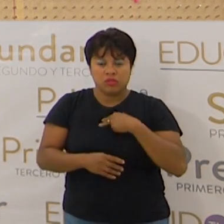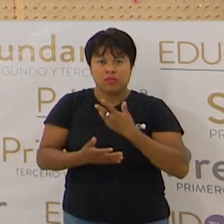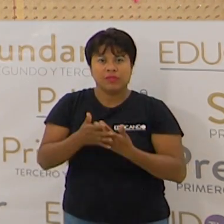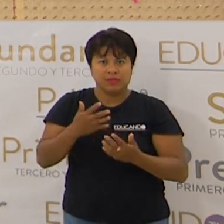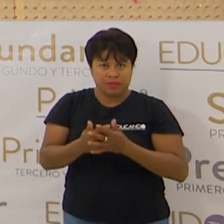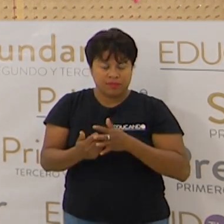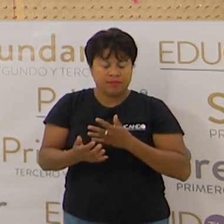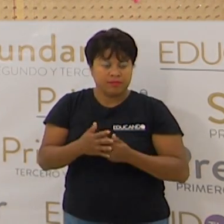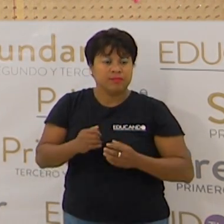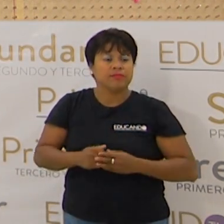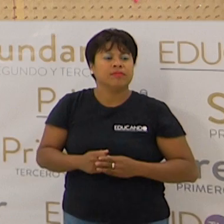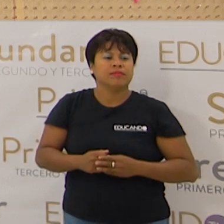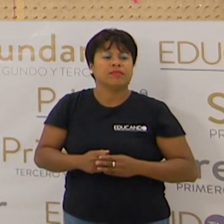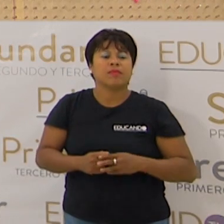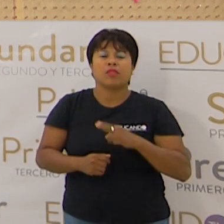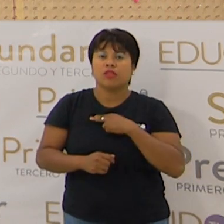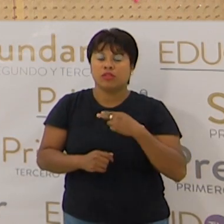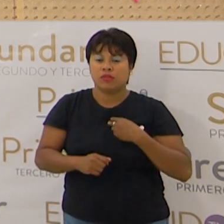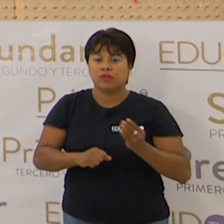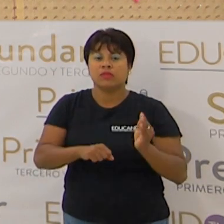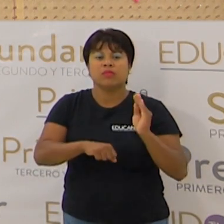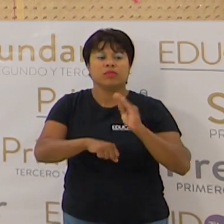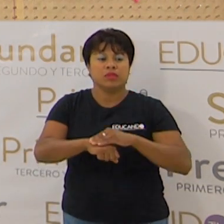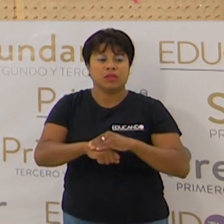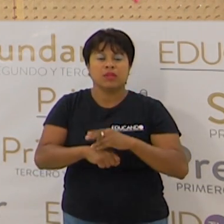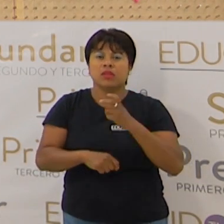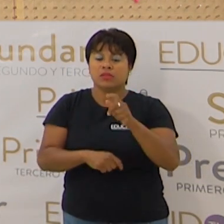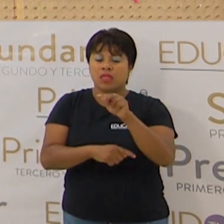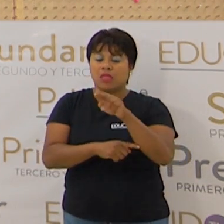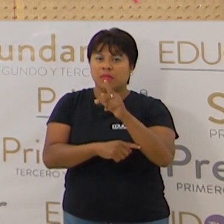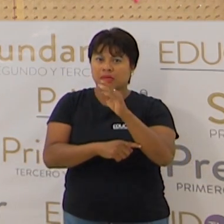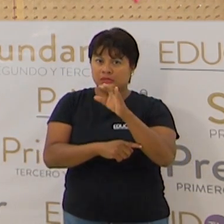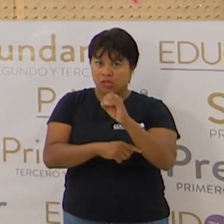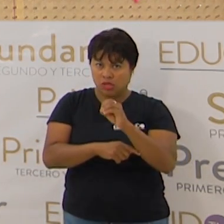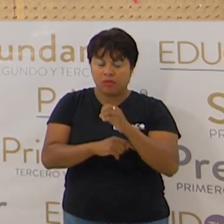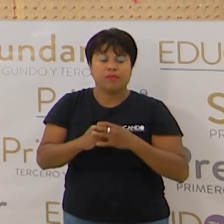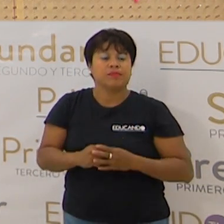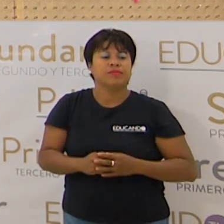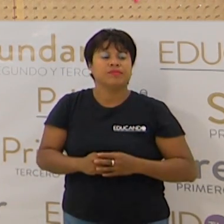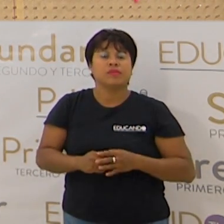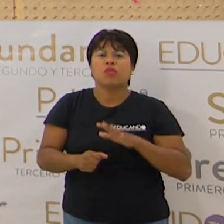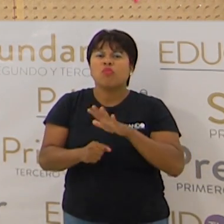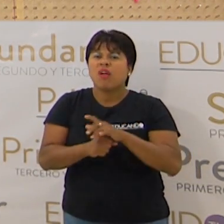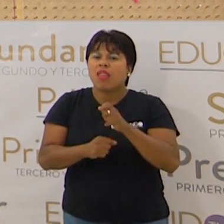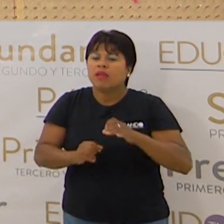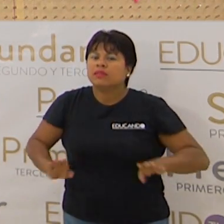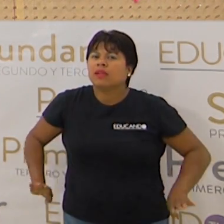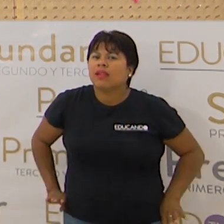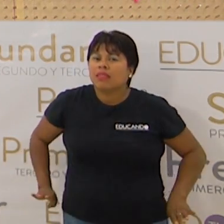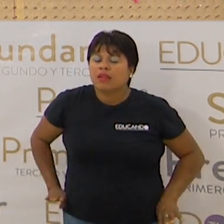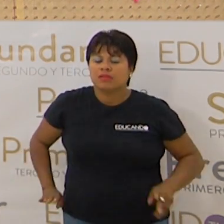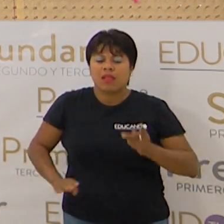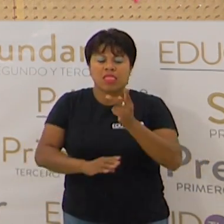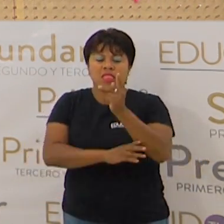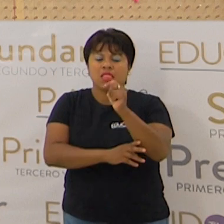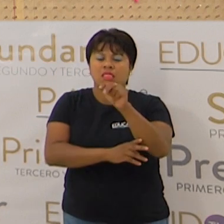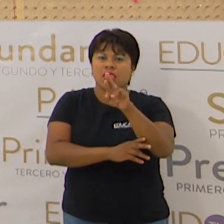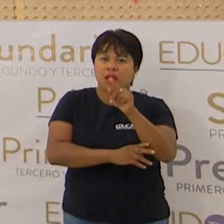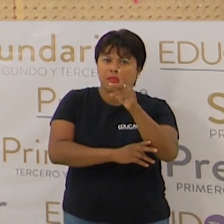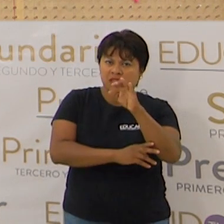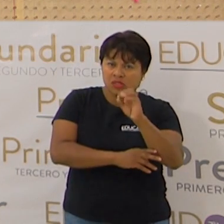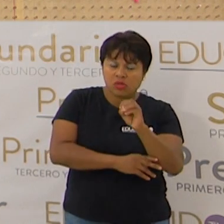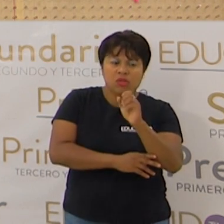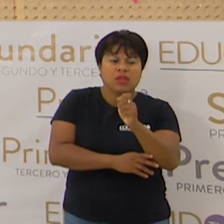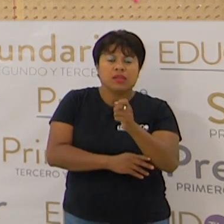para que tú lo veas. Vamos a poner un trapecio. ¿Cuál es la característica de un trapecio?